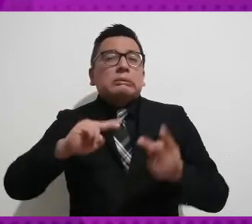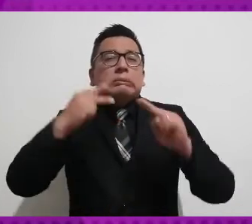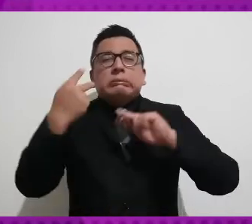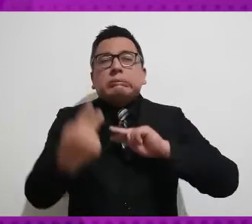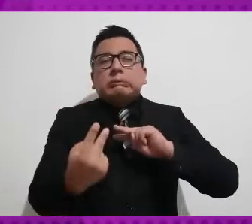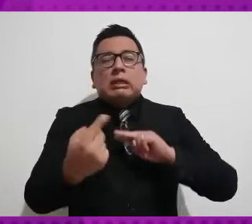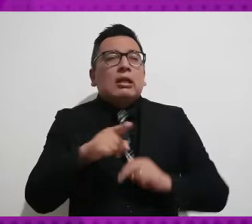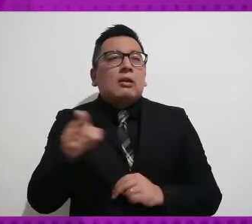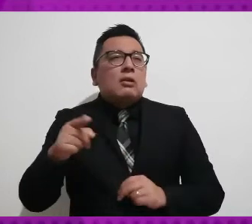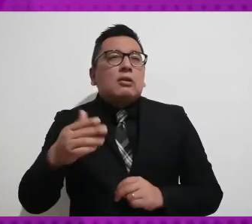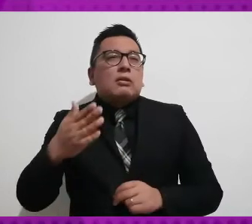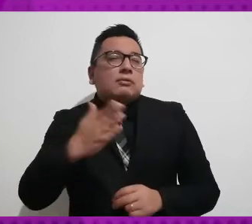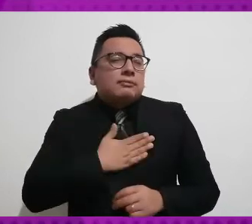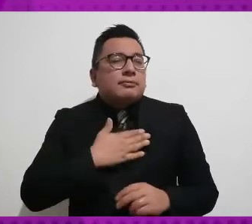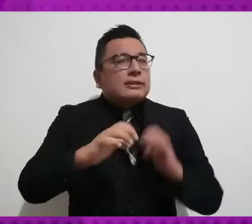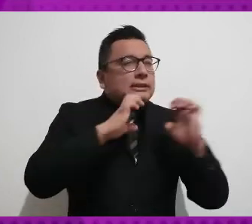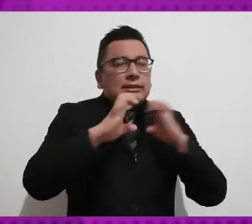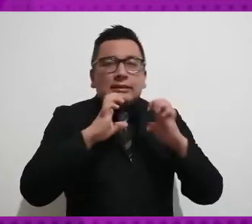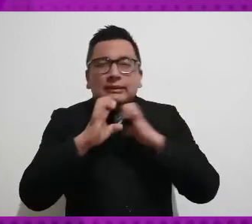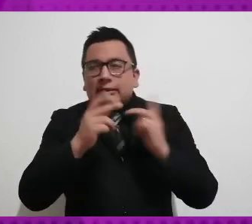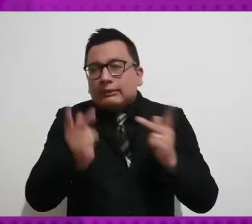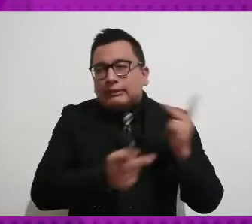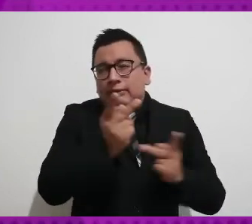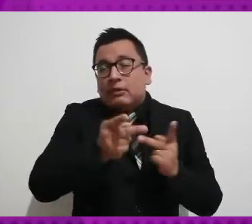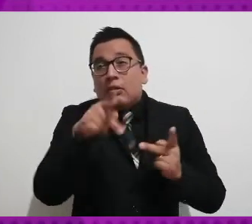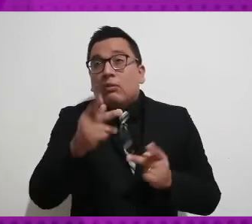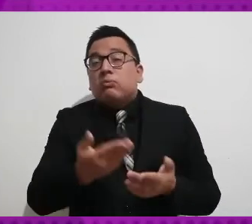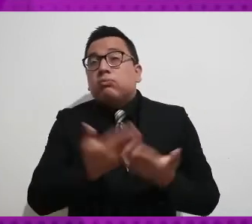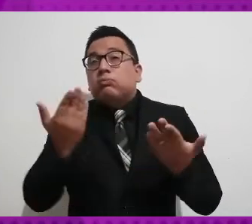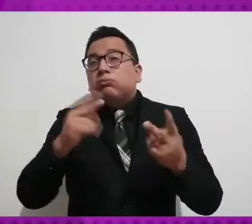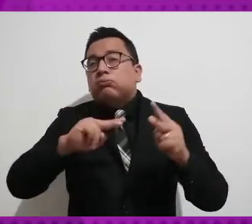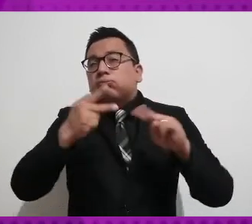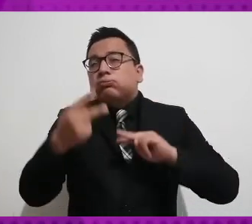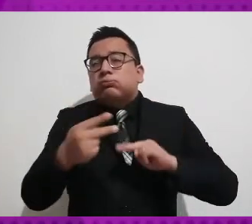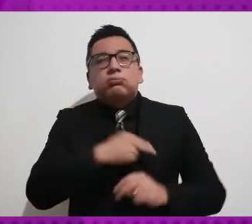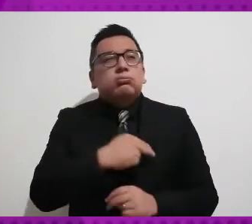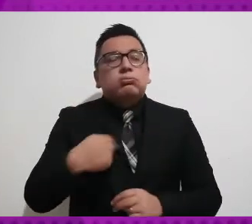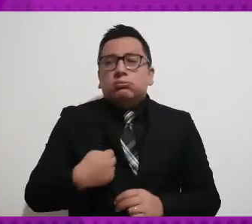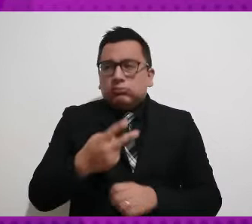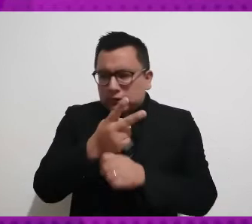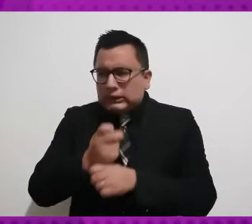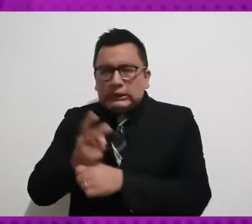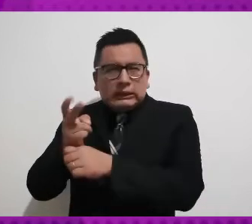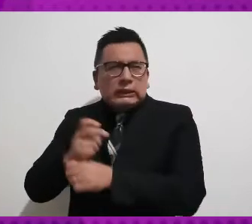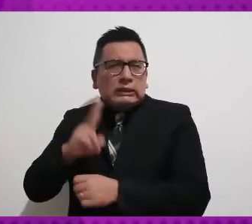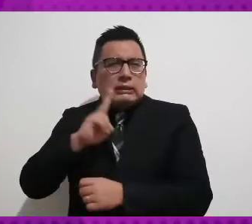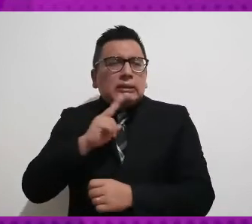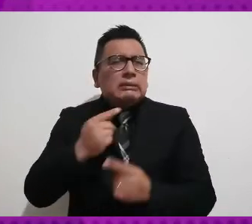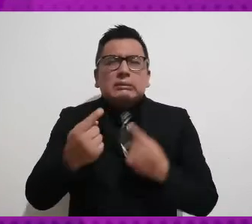otro lado, están entrevistándonos a nosotros como autoridad electoral, pero el día de hoy quisimos invitarlos para platicar con